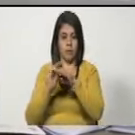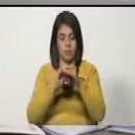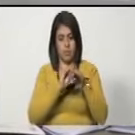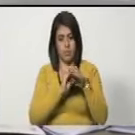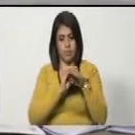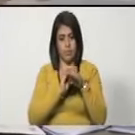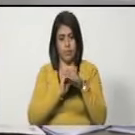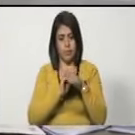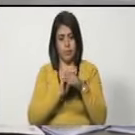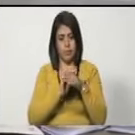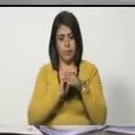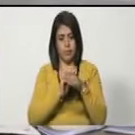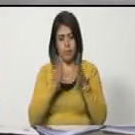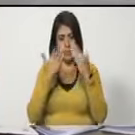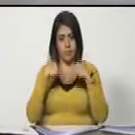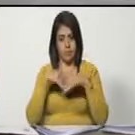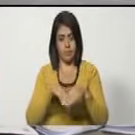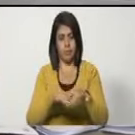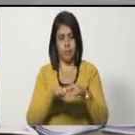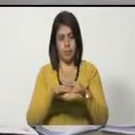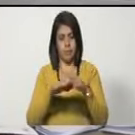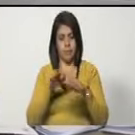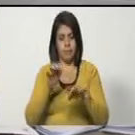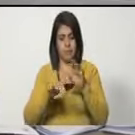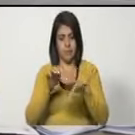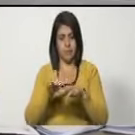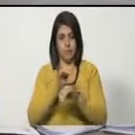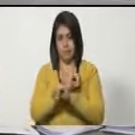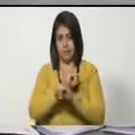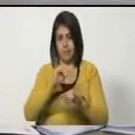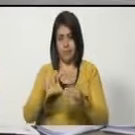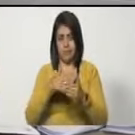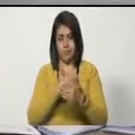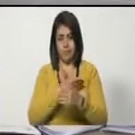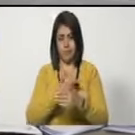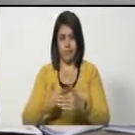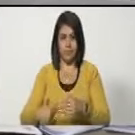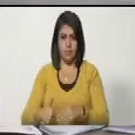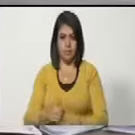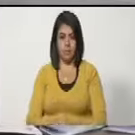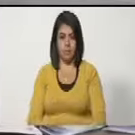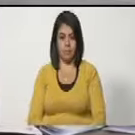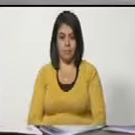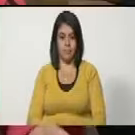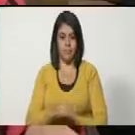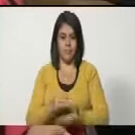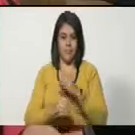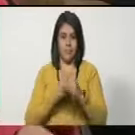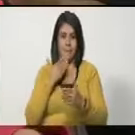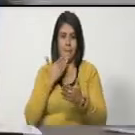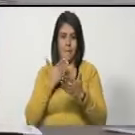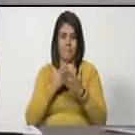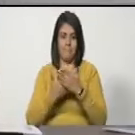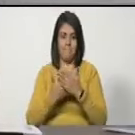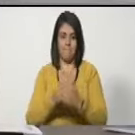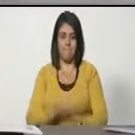Perdón. Siguiente punto del orden del día, ciudadana secretaria. Es todo, ciudadano vicepresidente.